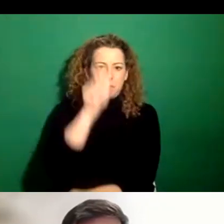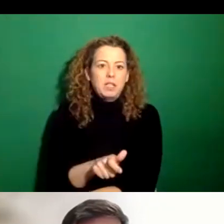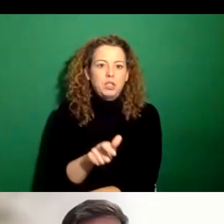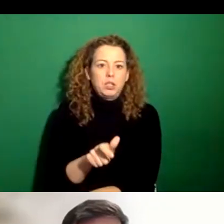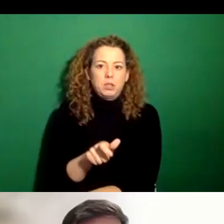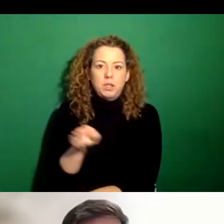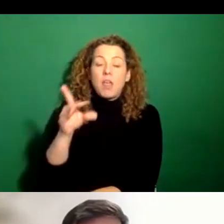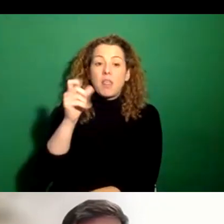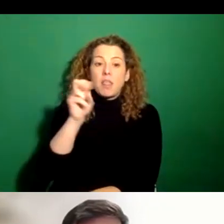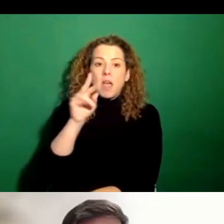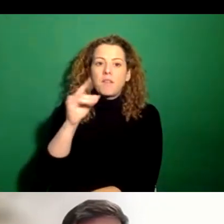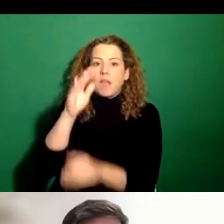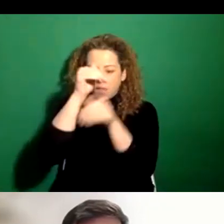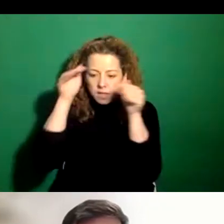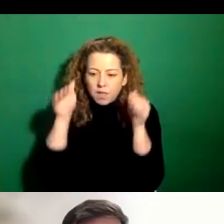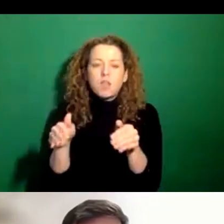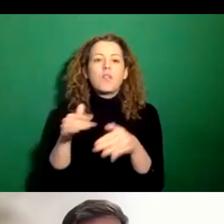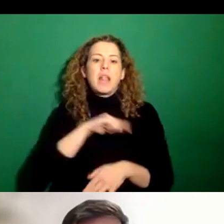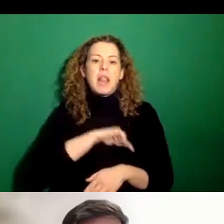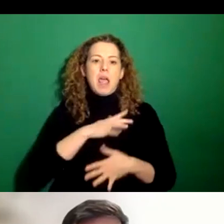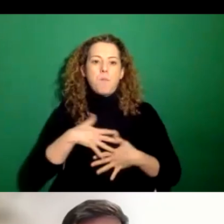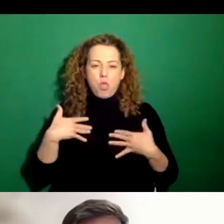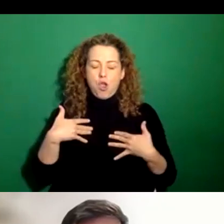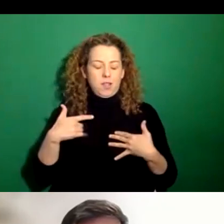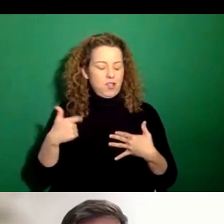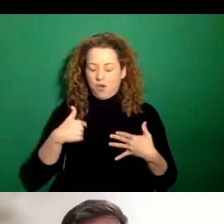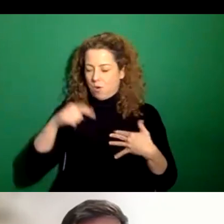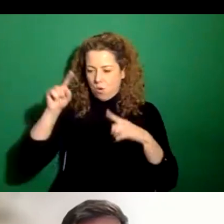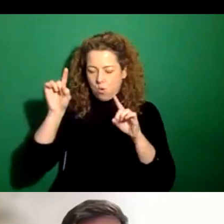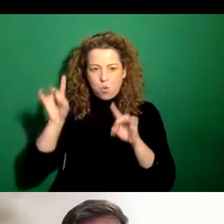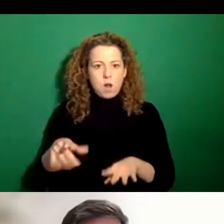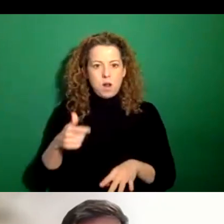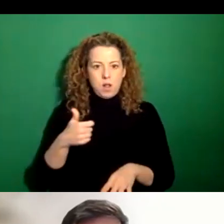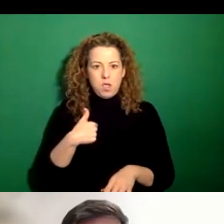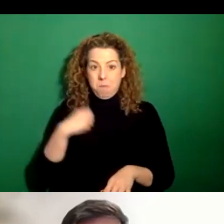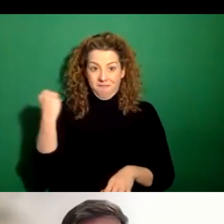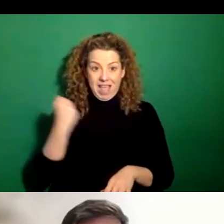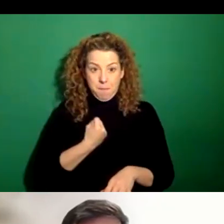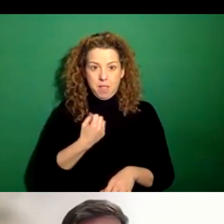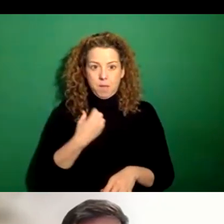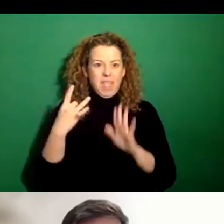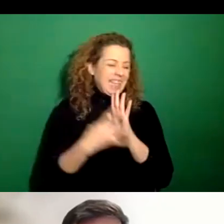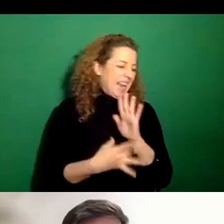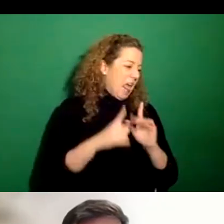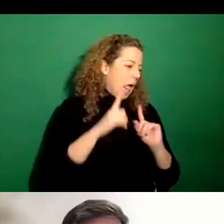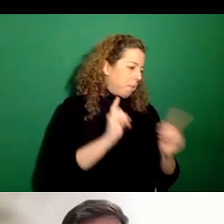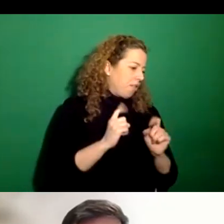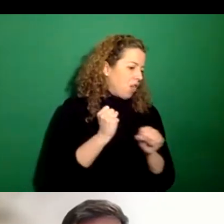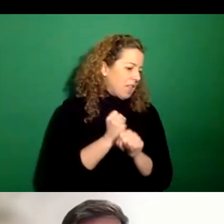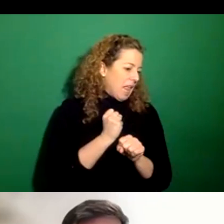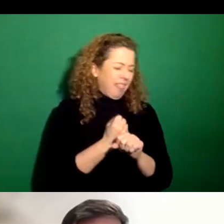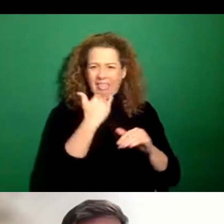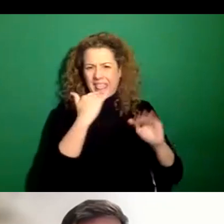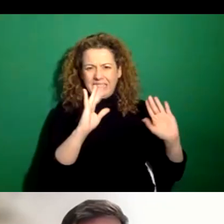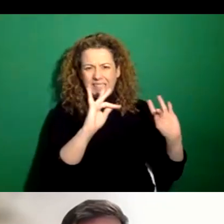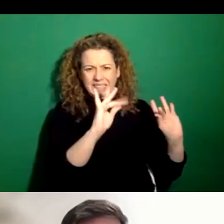compro a David lo de la atención centrada en las emociones. Vamos a dejarnos, me van a matar, de tanta calidad, prevención de riesgos laborales,